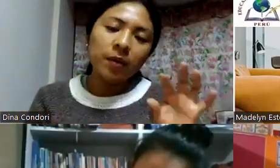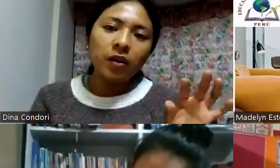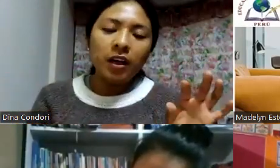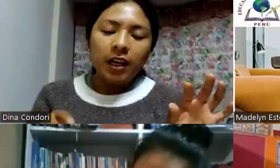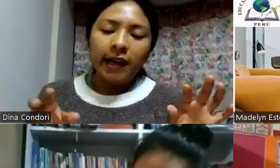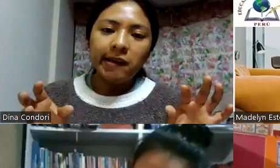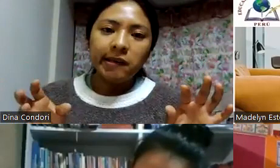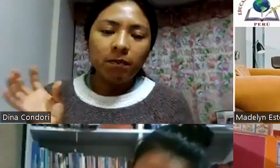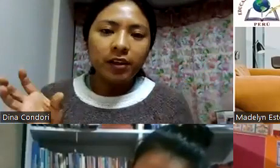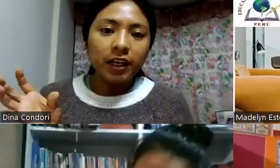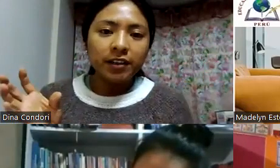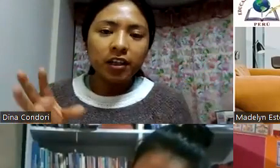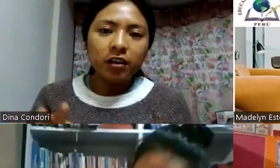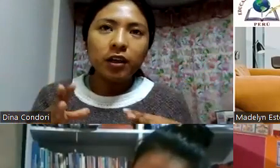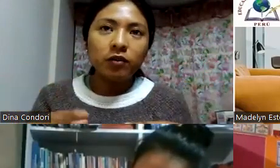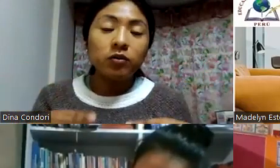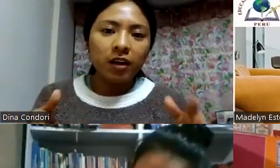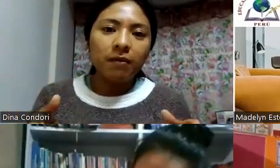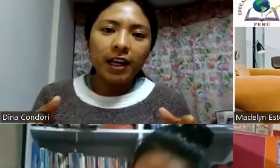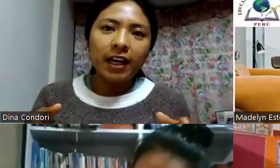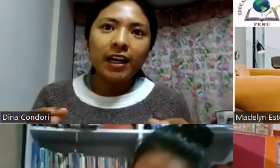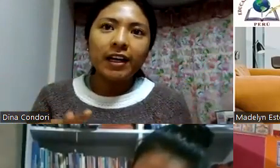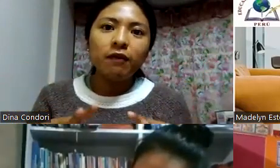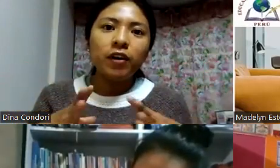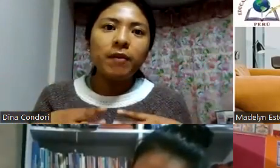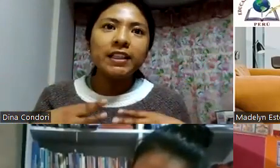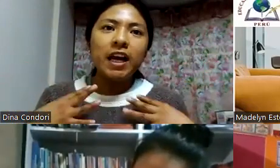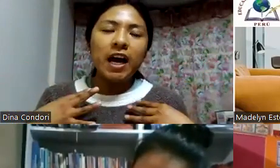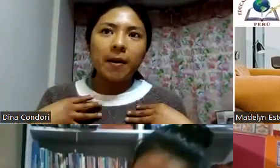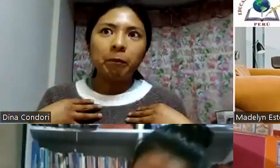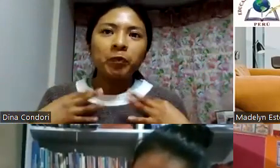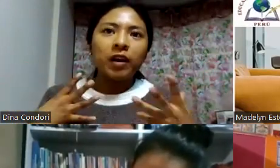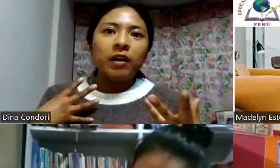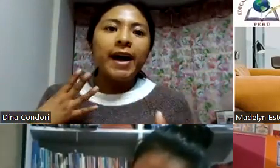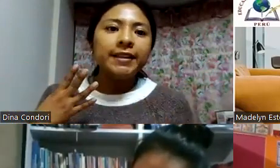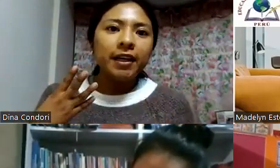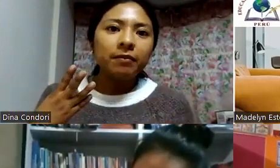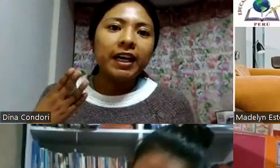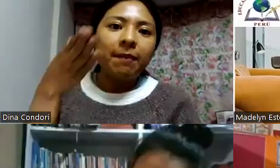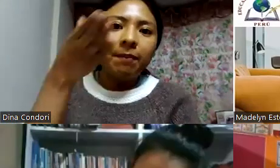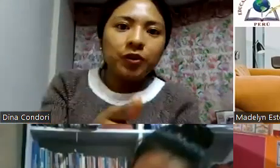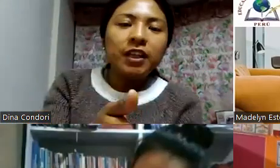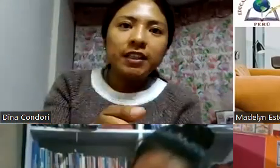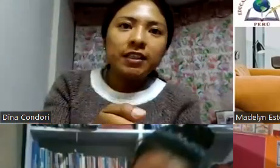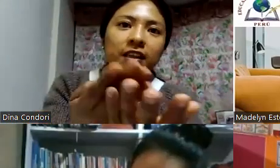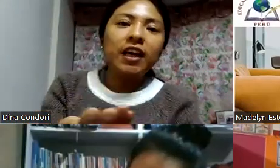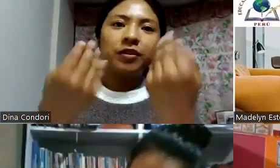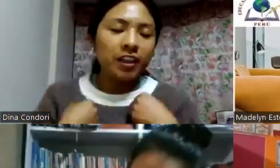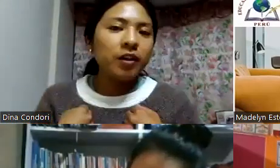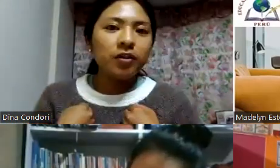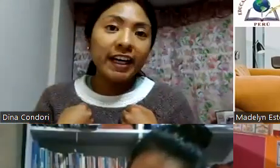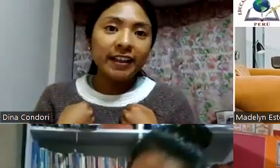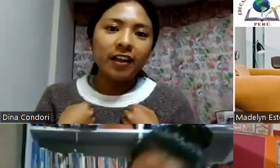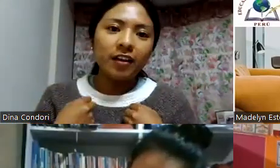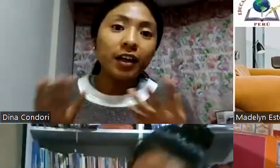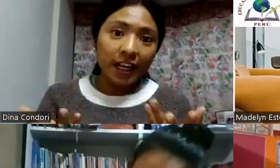Por ejemplo, Pedro Castillo, en su debate, él fue más hacer que la persona sienta los